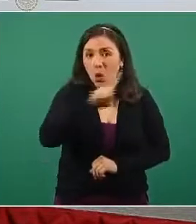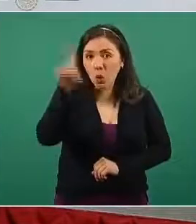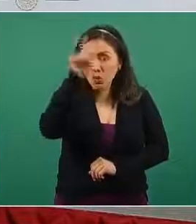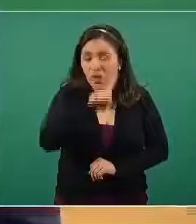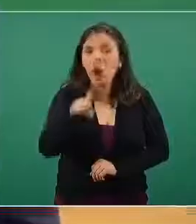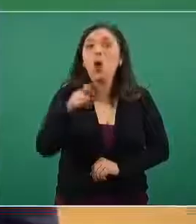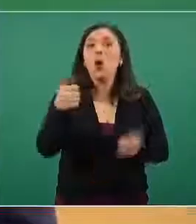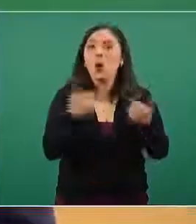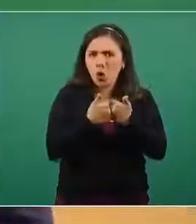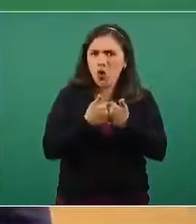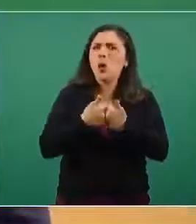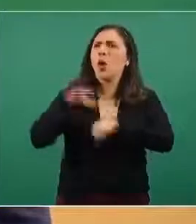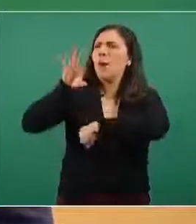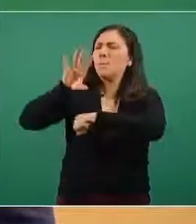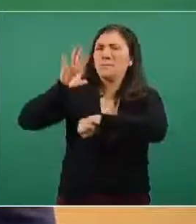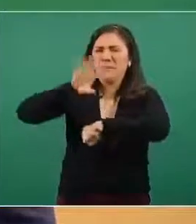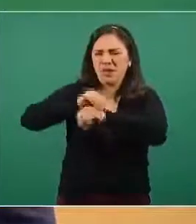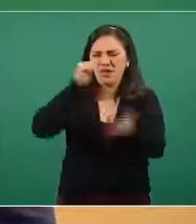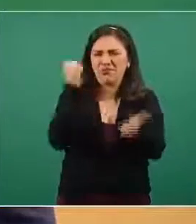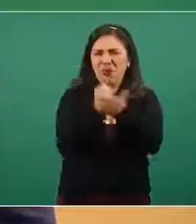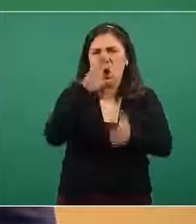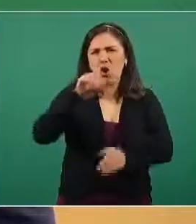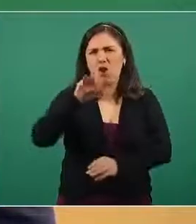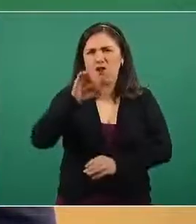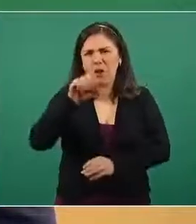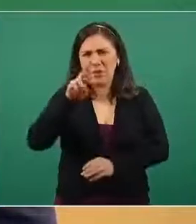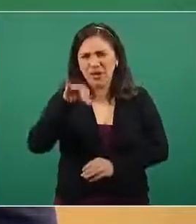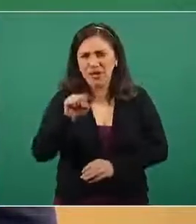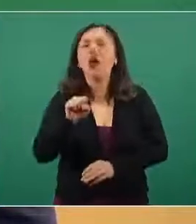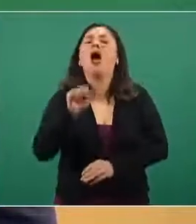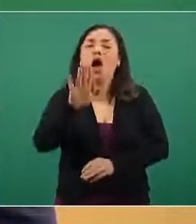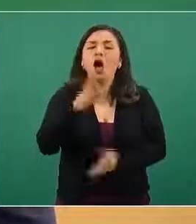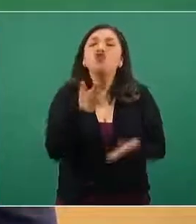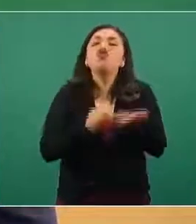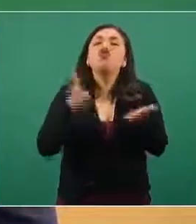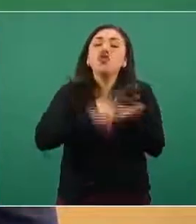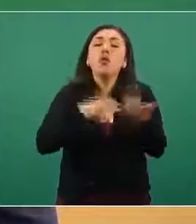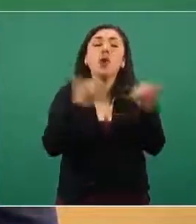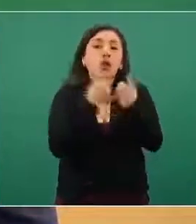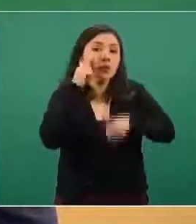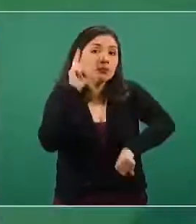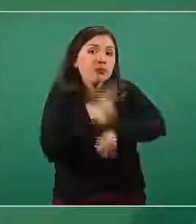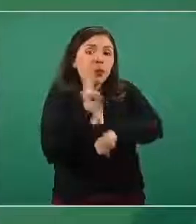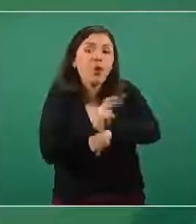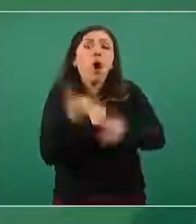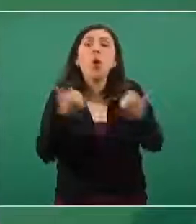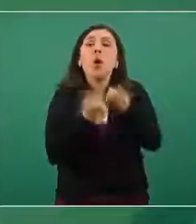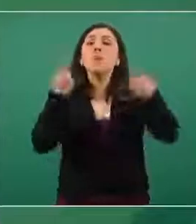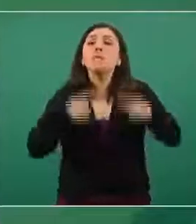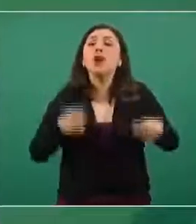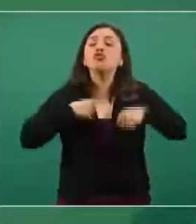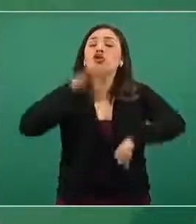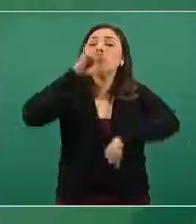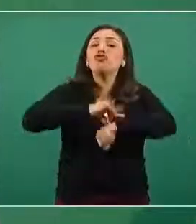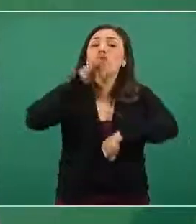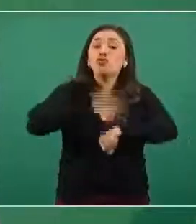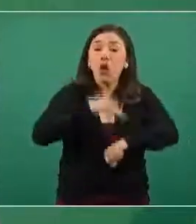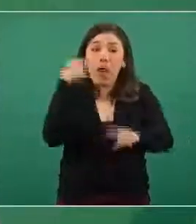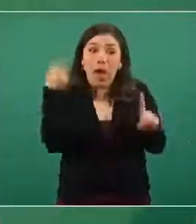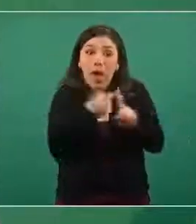mano del registro sanitario del dispositivo es que éste se utilice bajo la supervisión médica, para que entonces sea un profesional de la